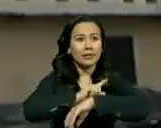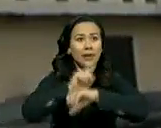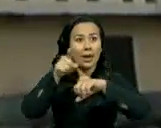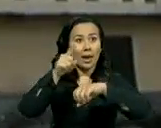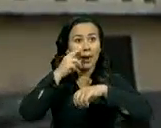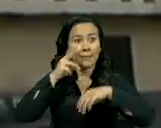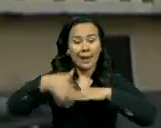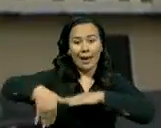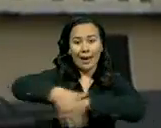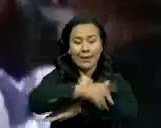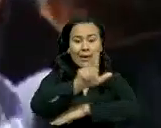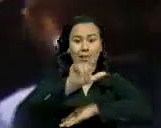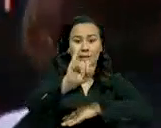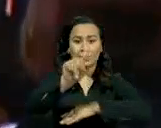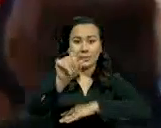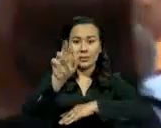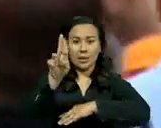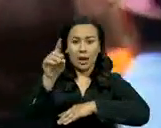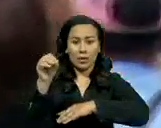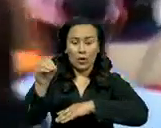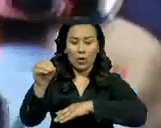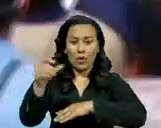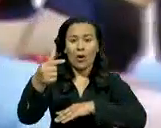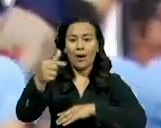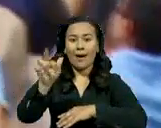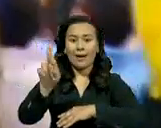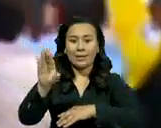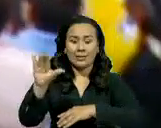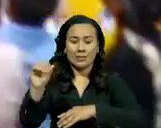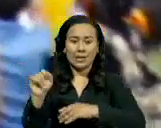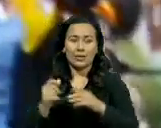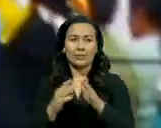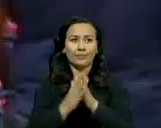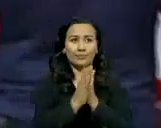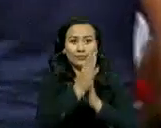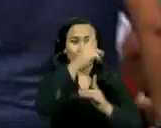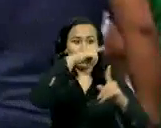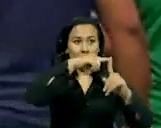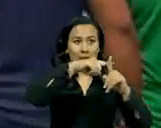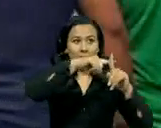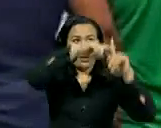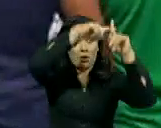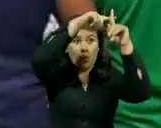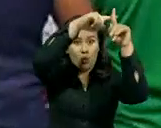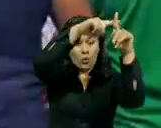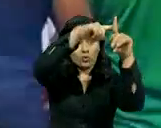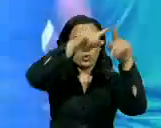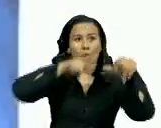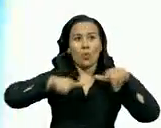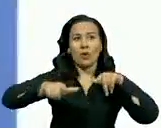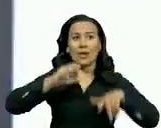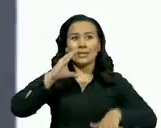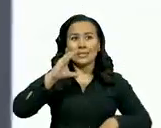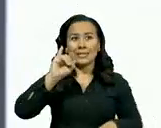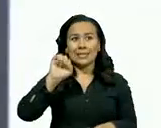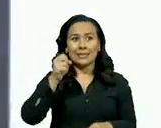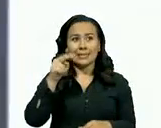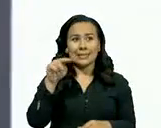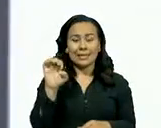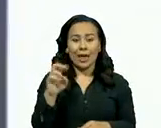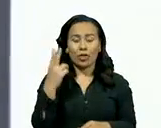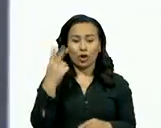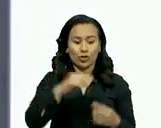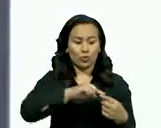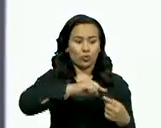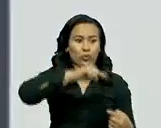Lizardo García y La A hasta el sector del Cisne 2. Donde está ubicado el monumento del Cristo del Consuelo de 36 metros. Es